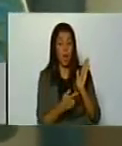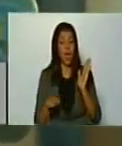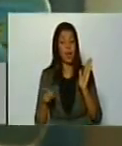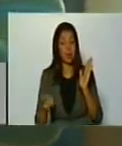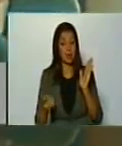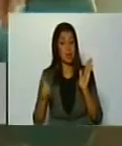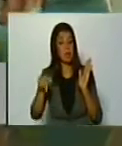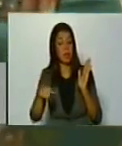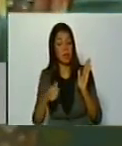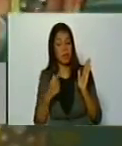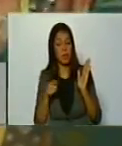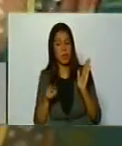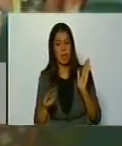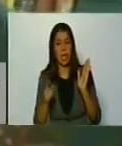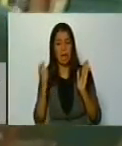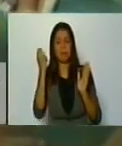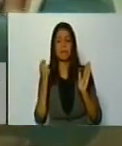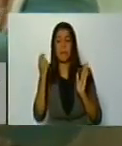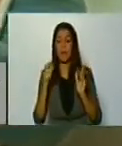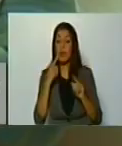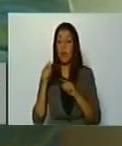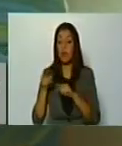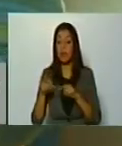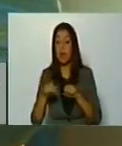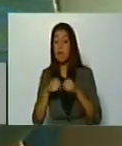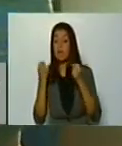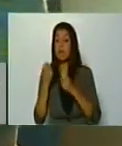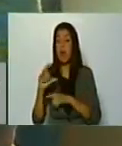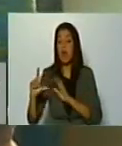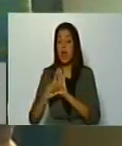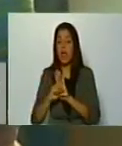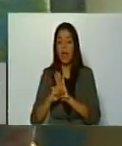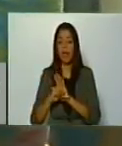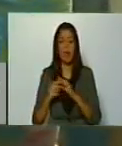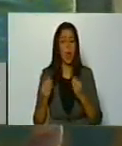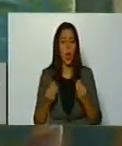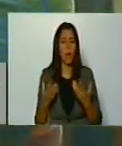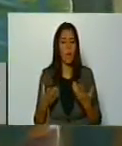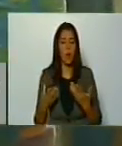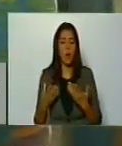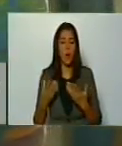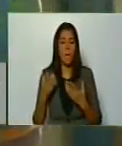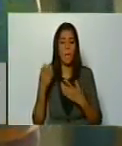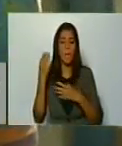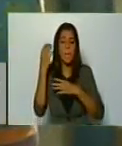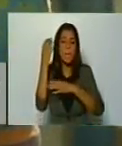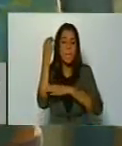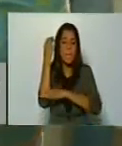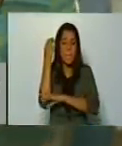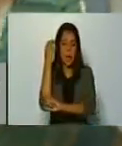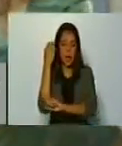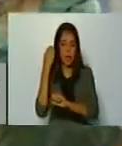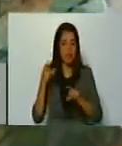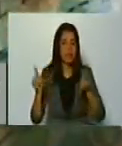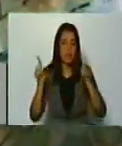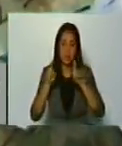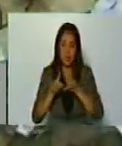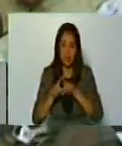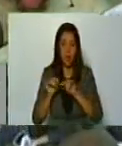y que además, como cometió delito, merece ser tratado como lo que es,